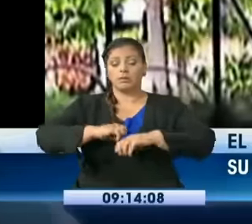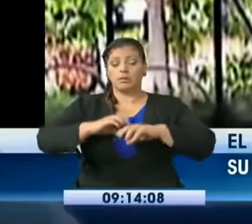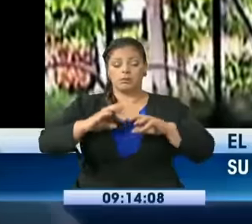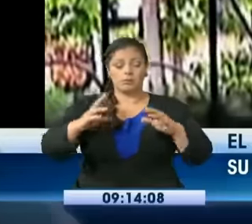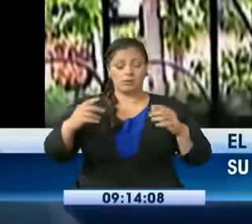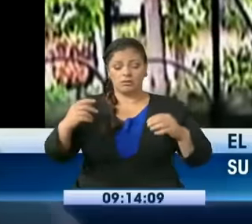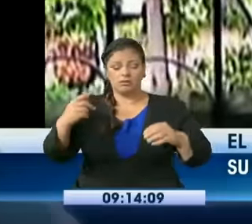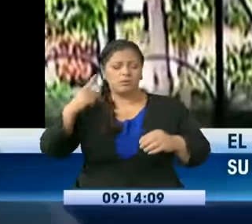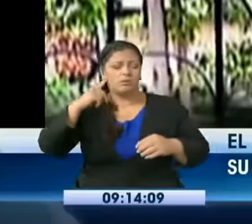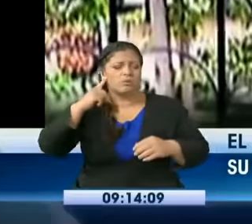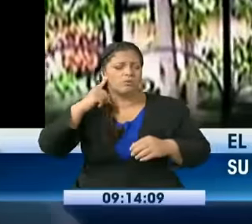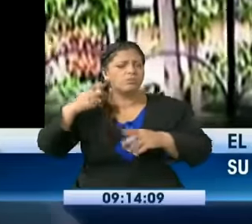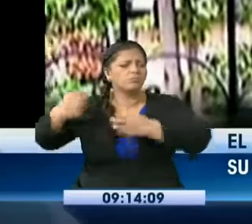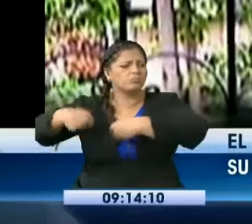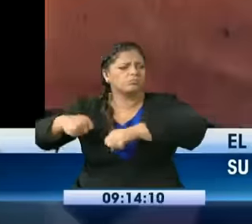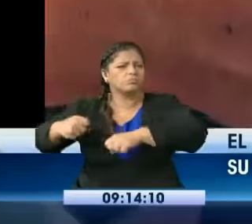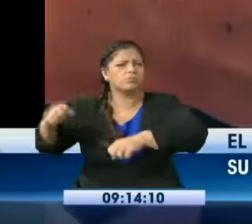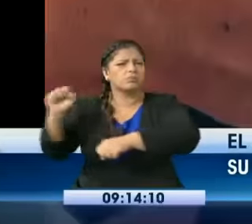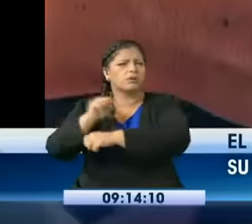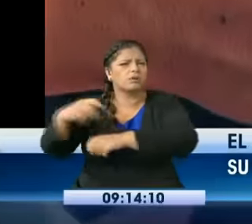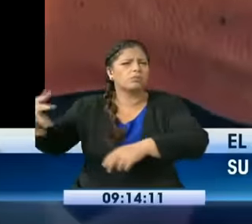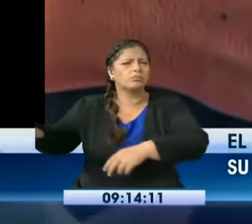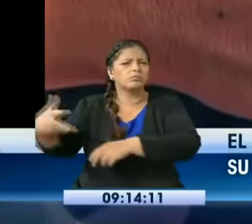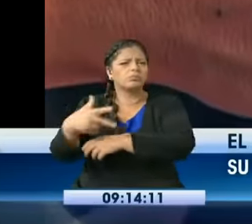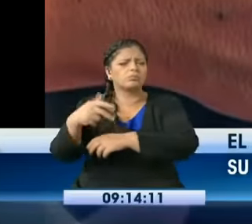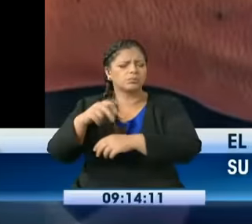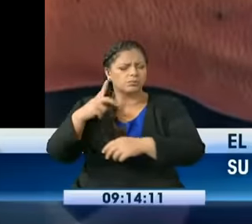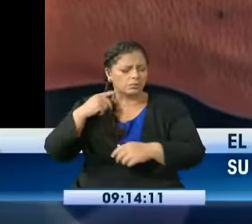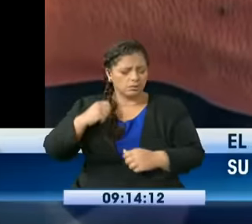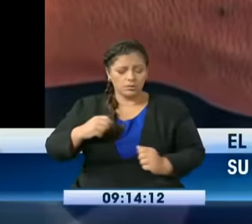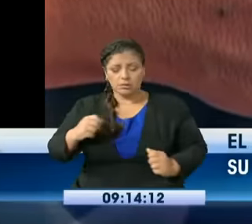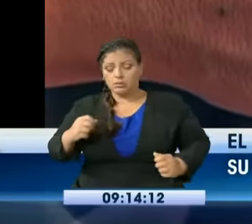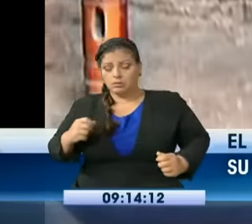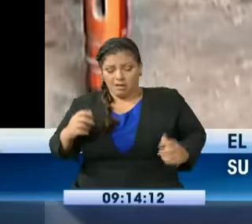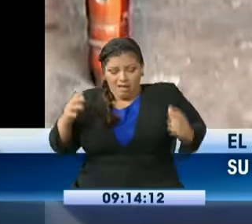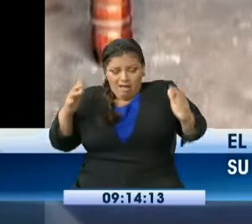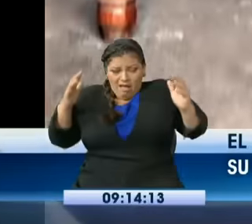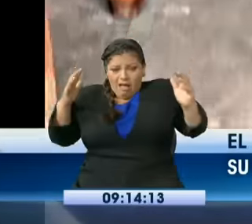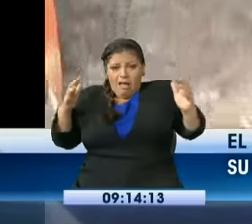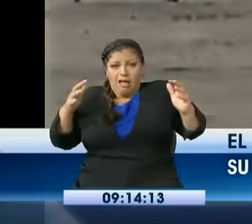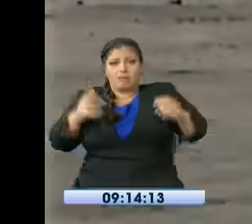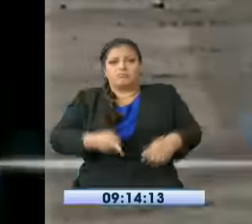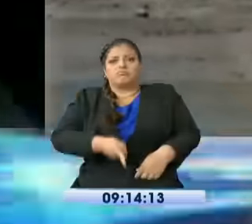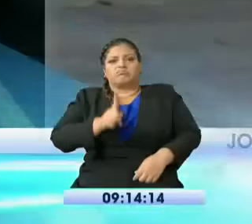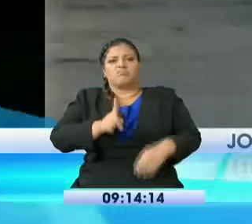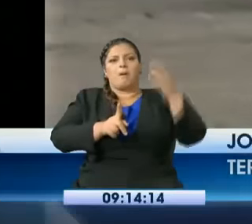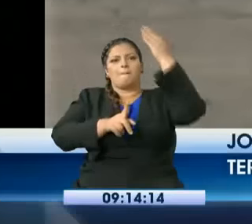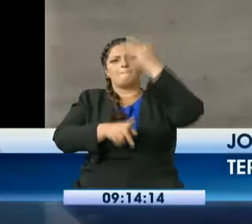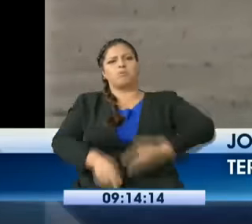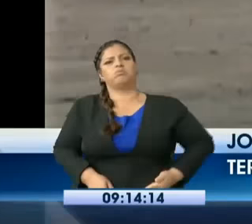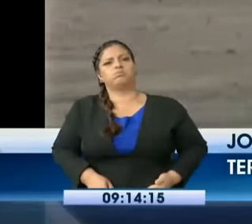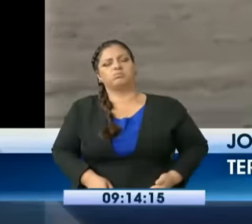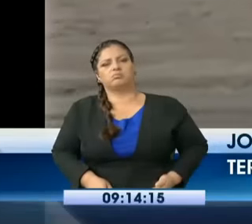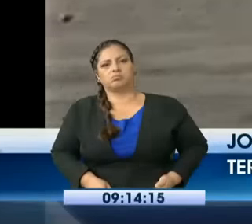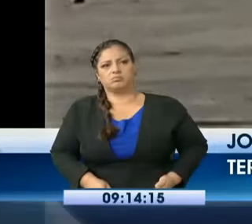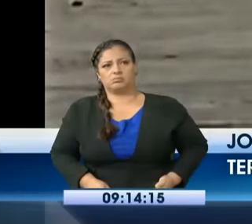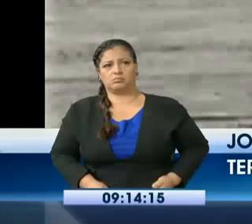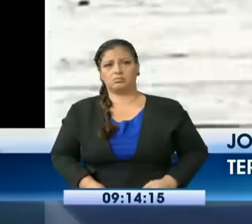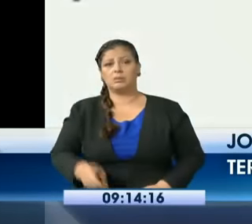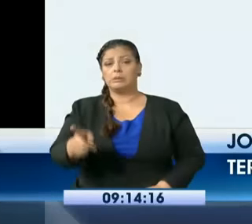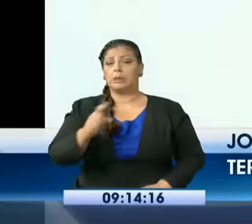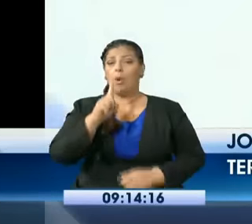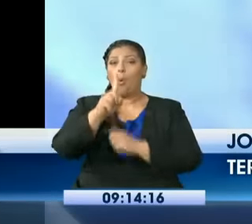Reconoce que durante varios meses estuvo sumido en la depresión, pero con el apoyo psicológico que ha recibido, está superando